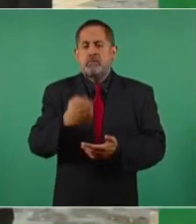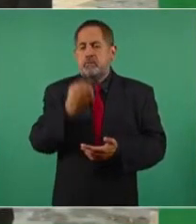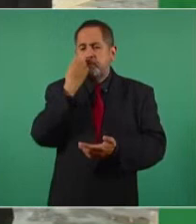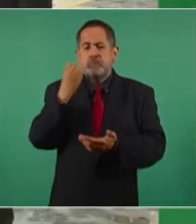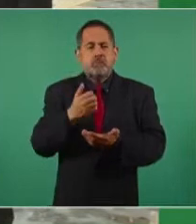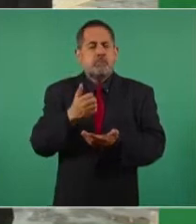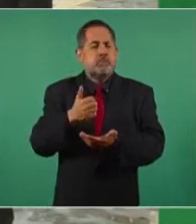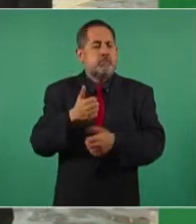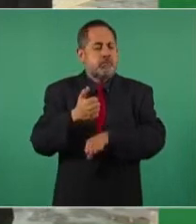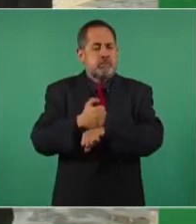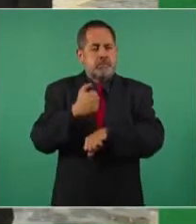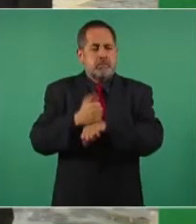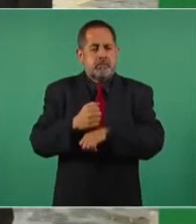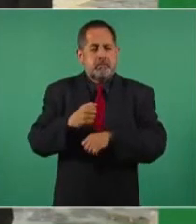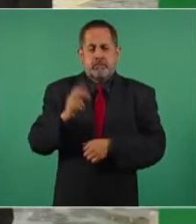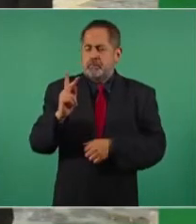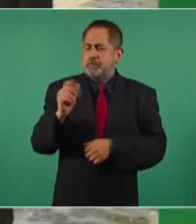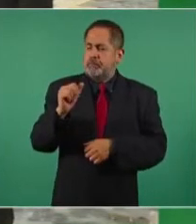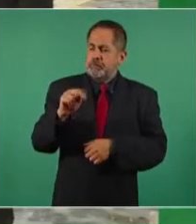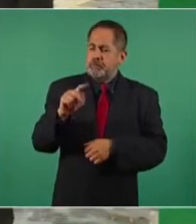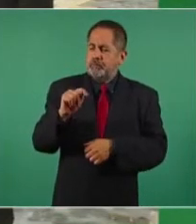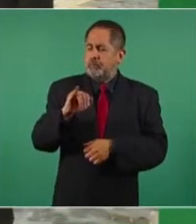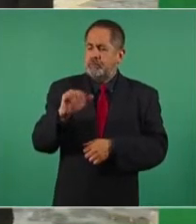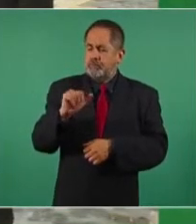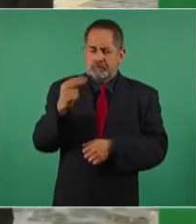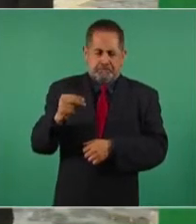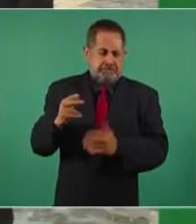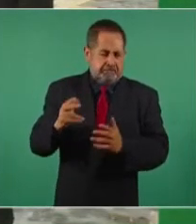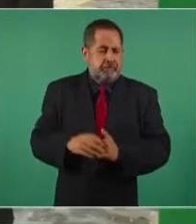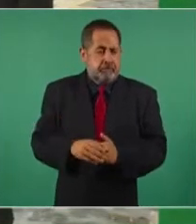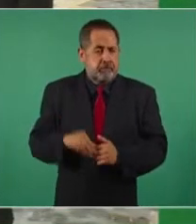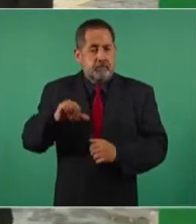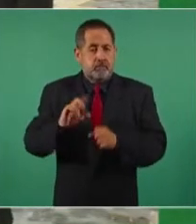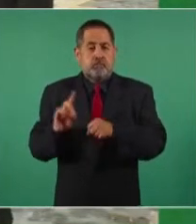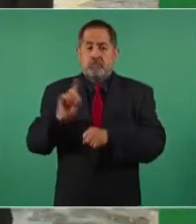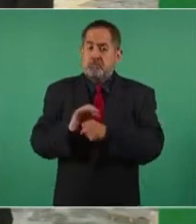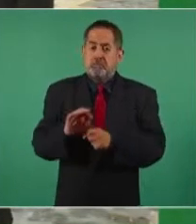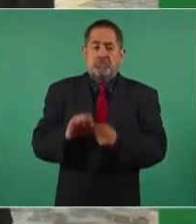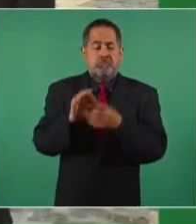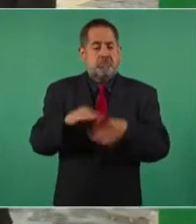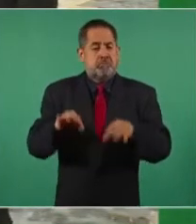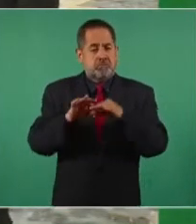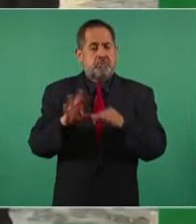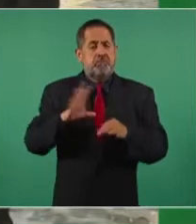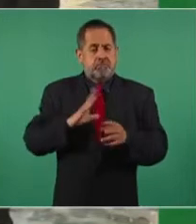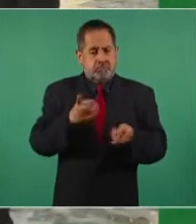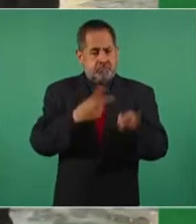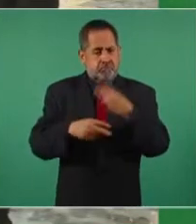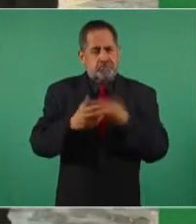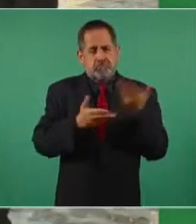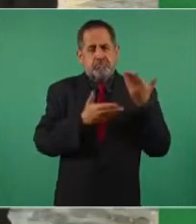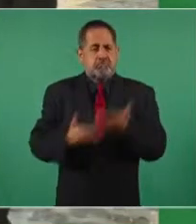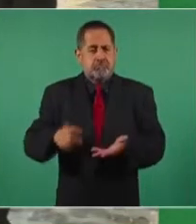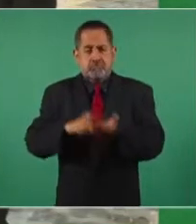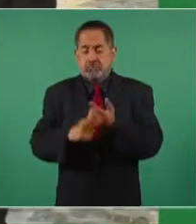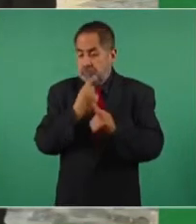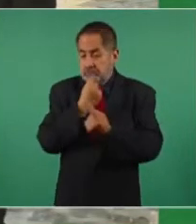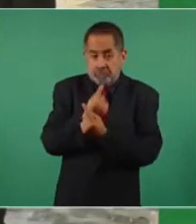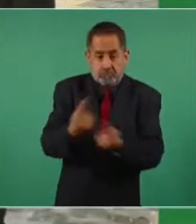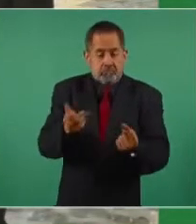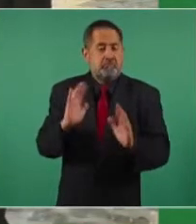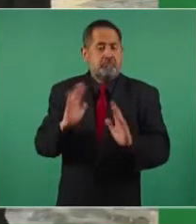pantoja este es un día muy especial donde ya estamos recibiendo aquí y hemos visto que los niños están